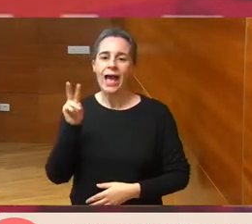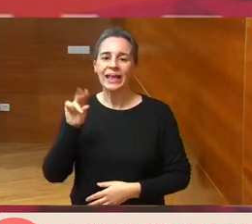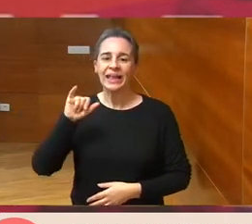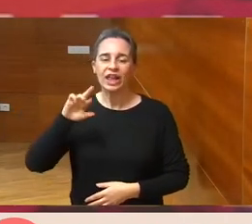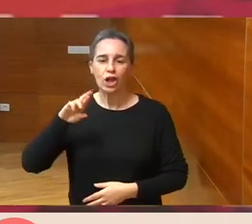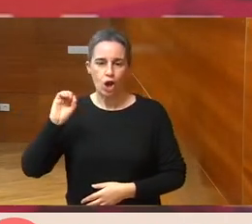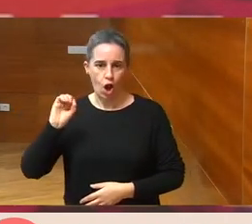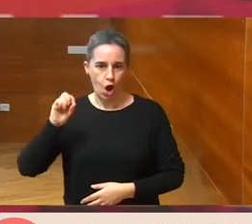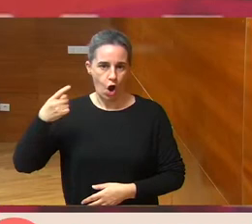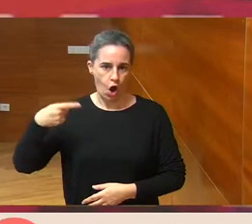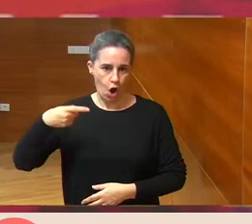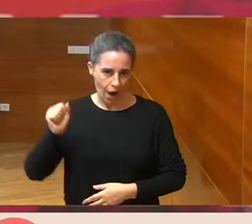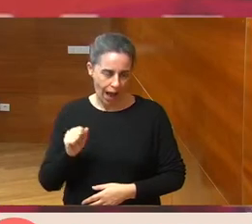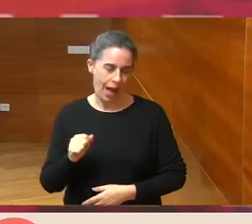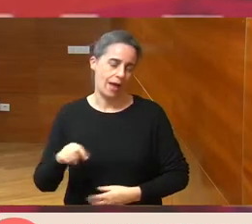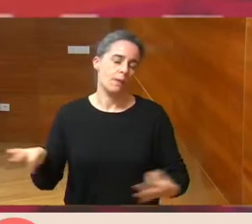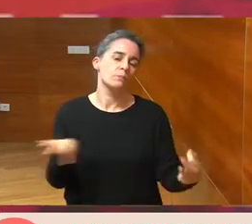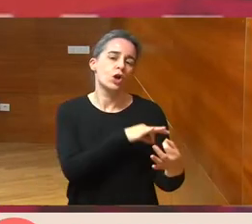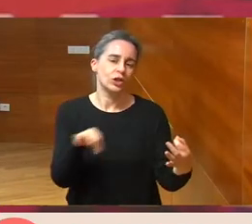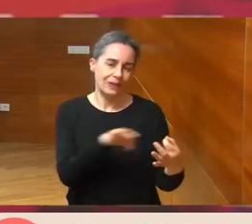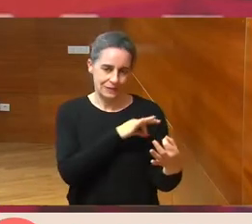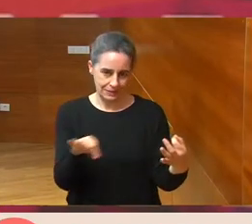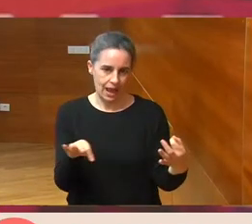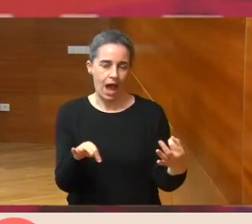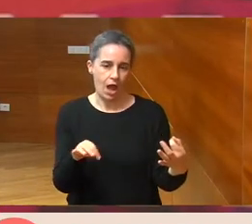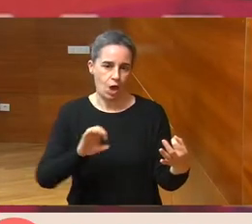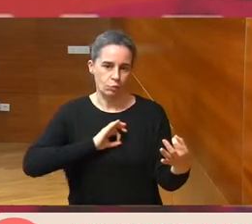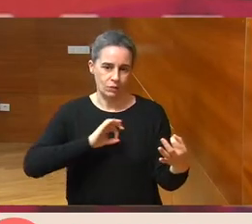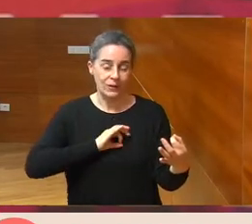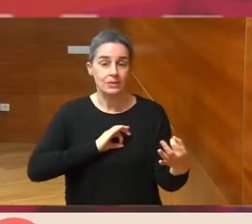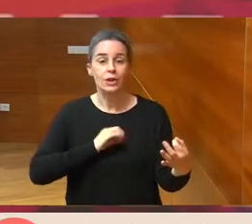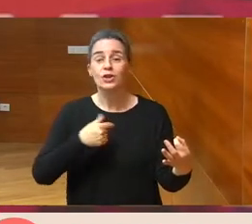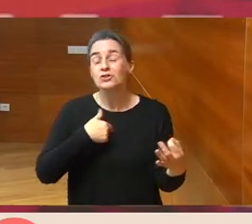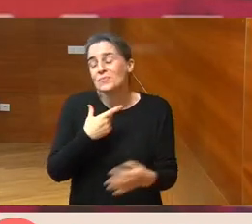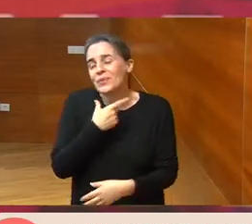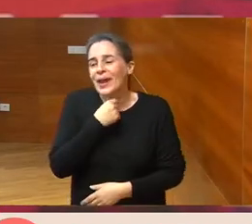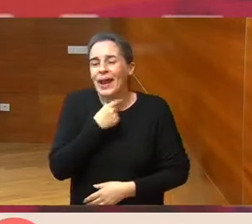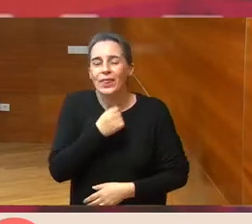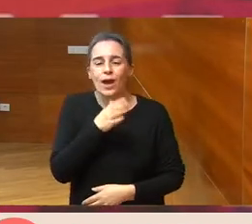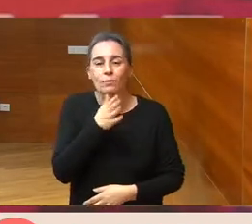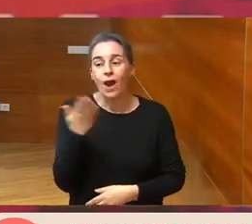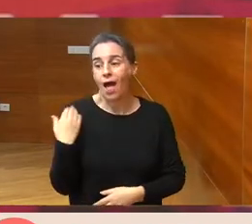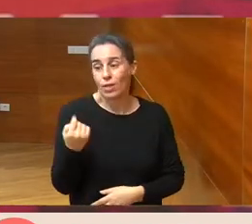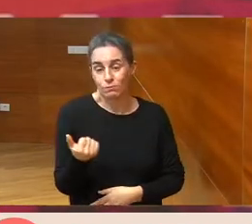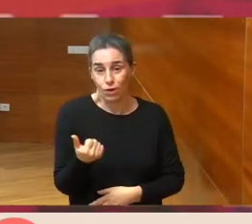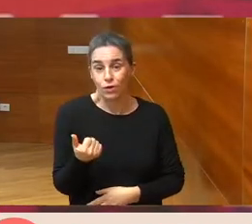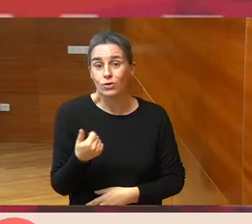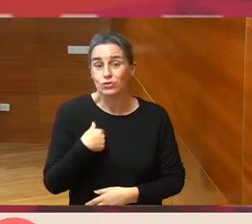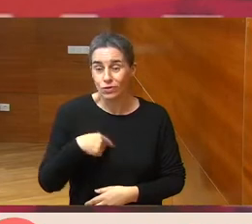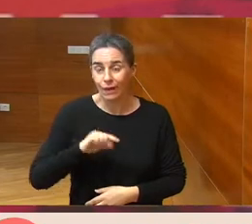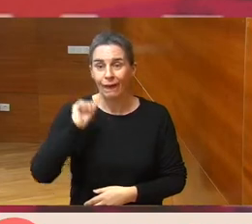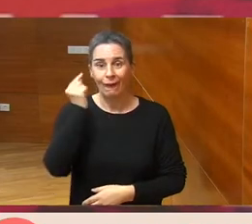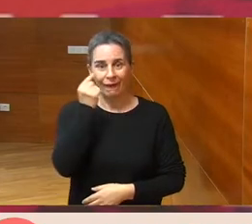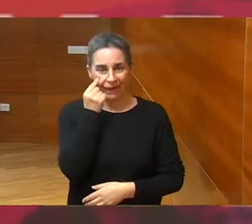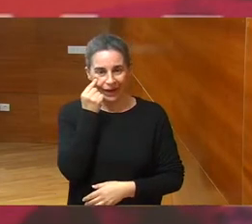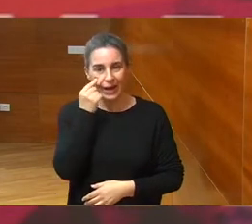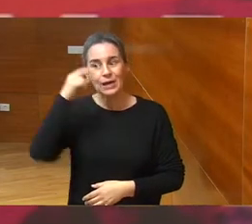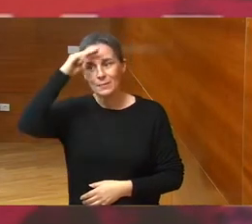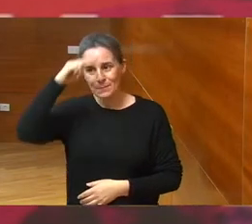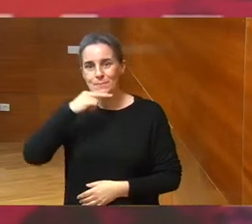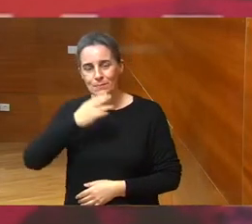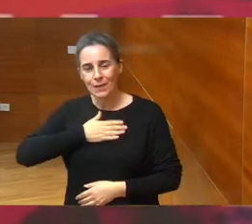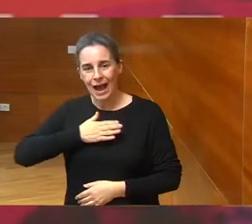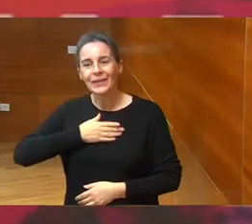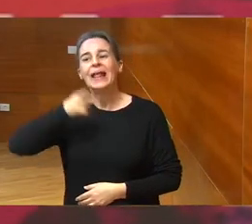sánuve El fisiome gracias a y poco porque entréime que también que altavive estuvo